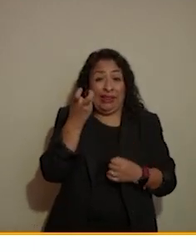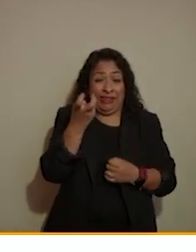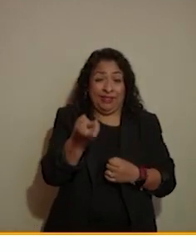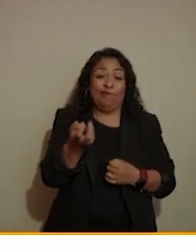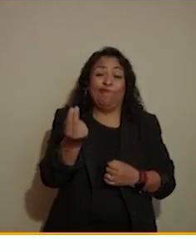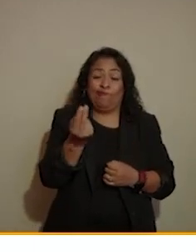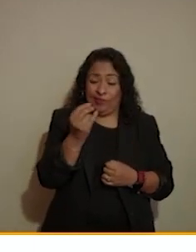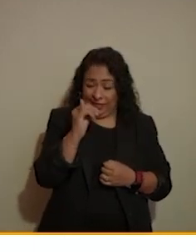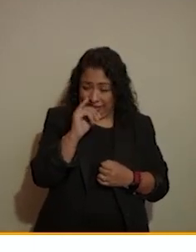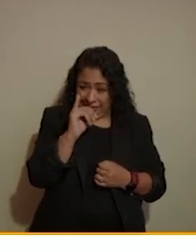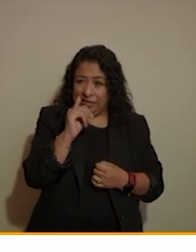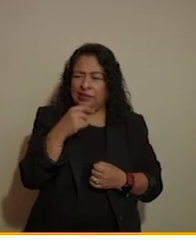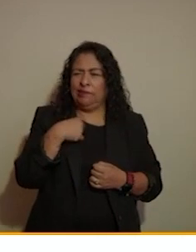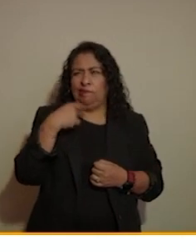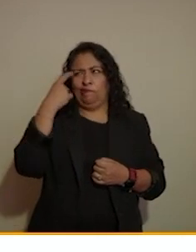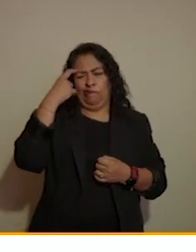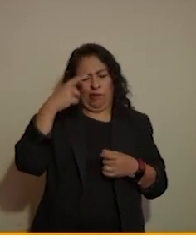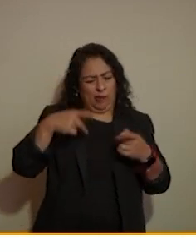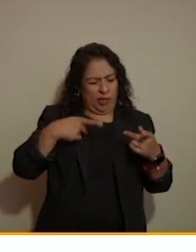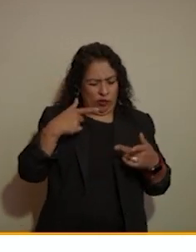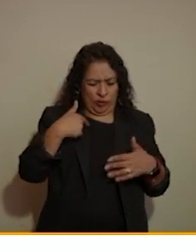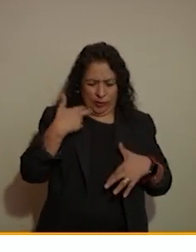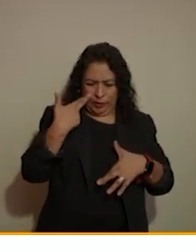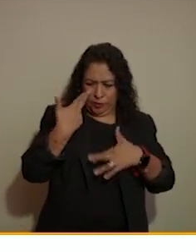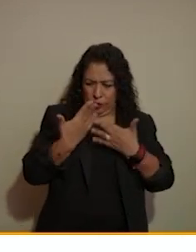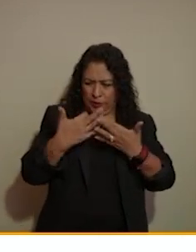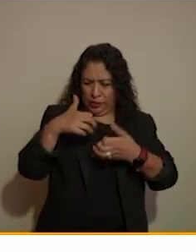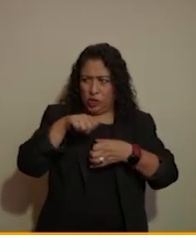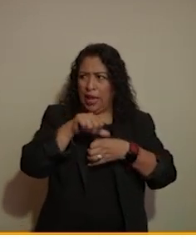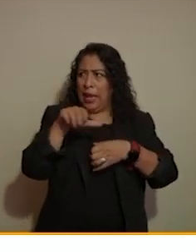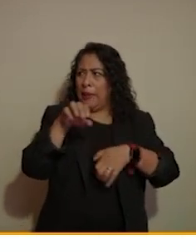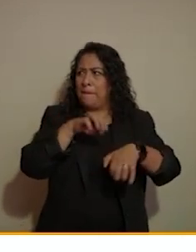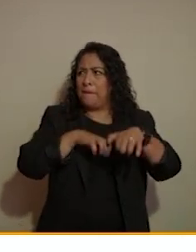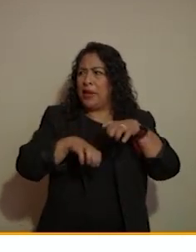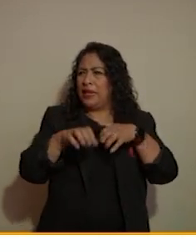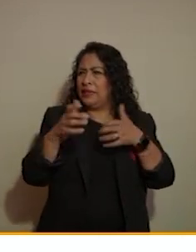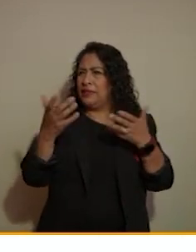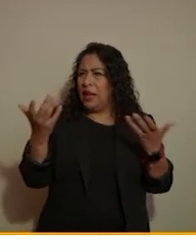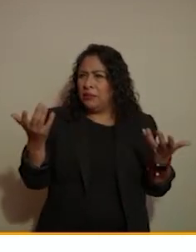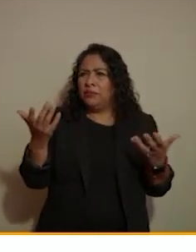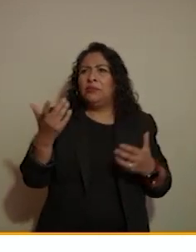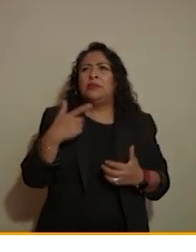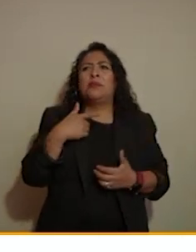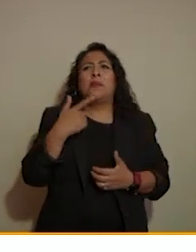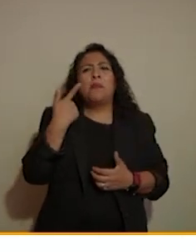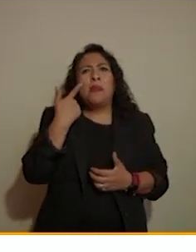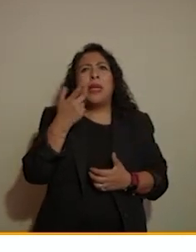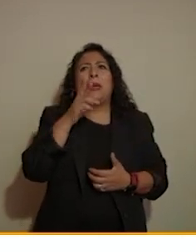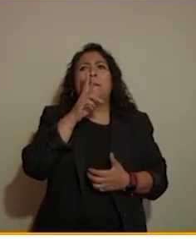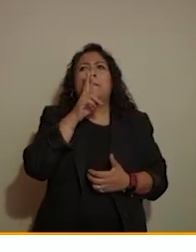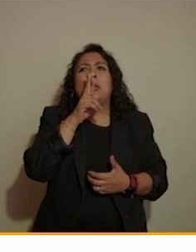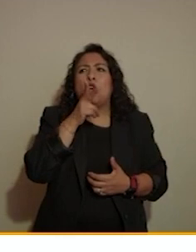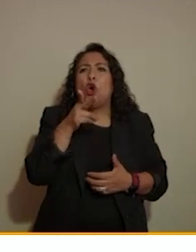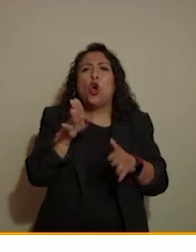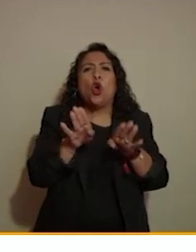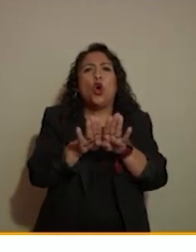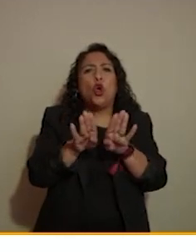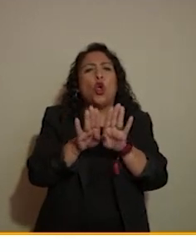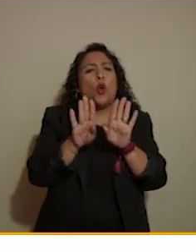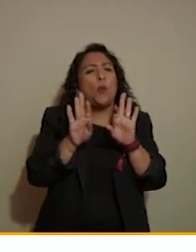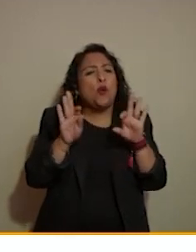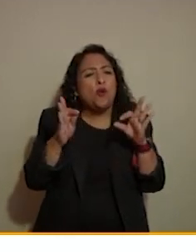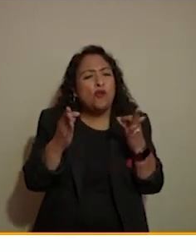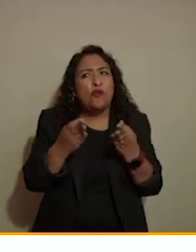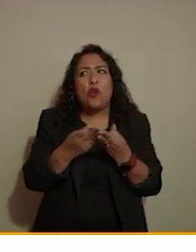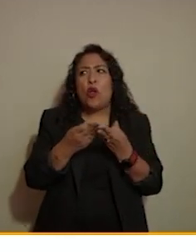que sí nos interroguemos sobre el rol social de la empresa, que encontremos mejores mecanismos